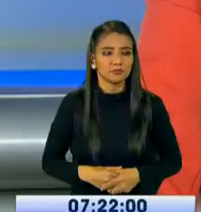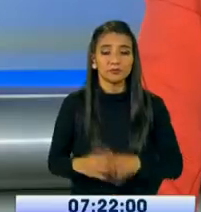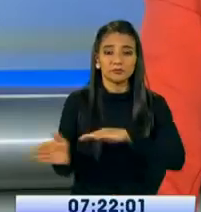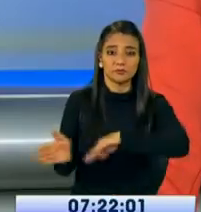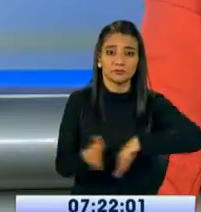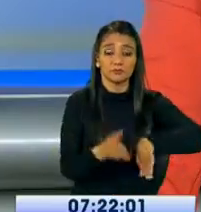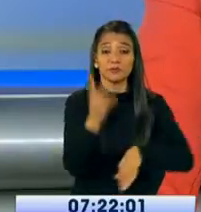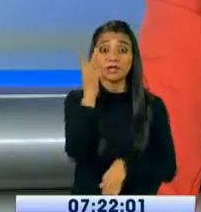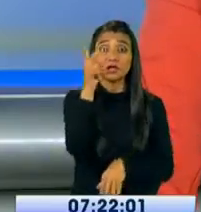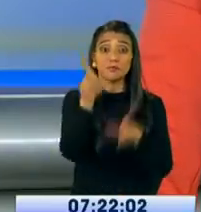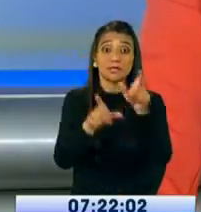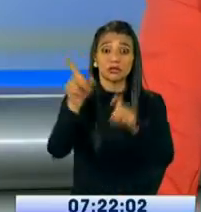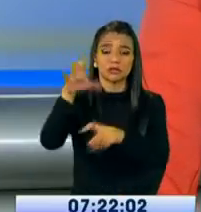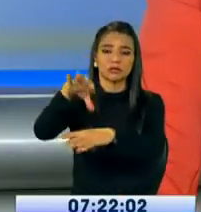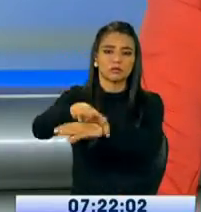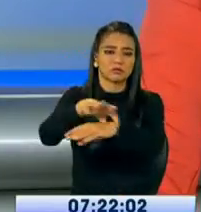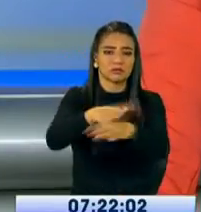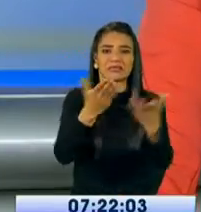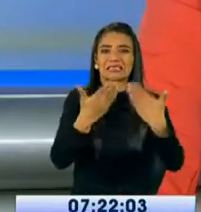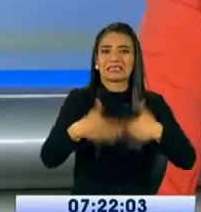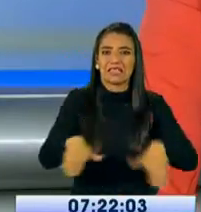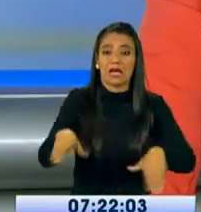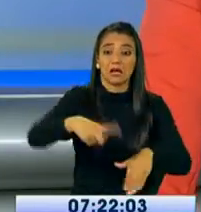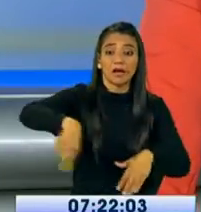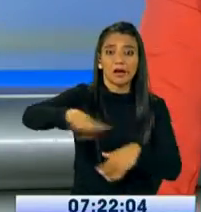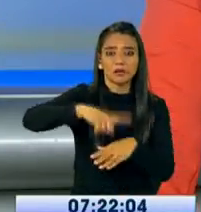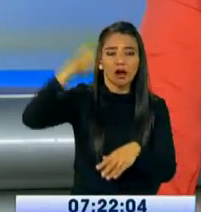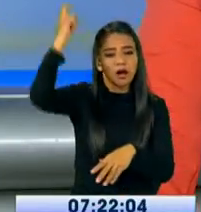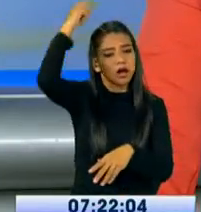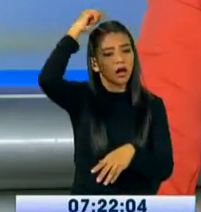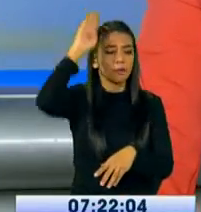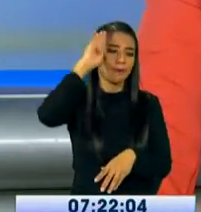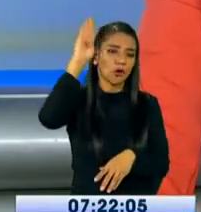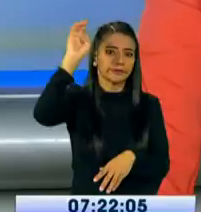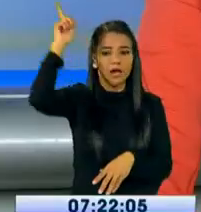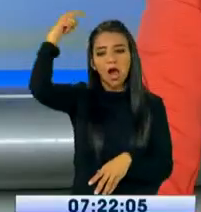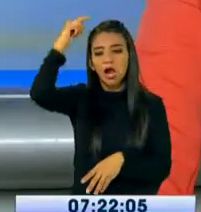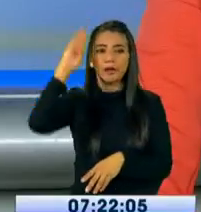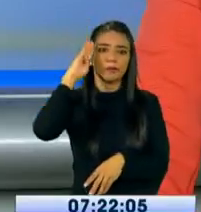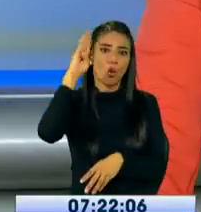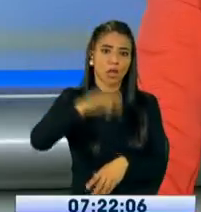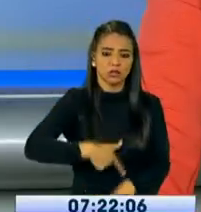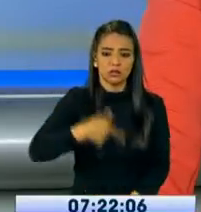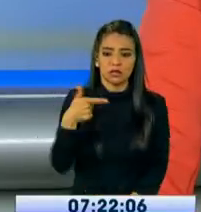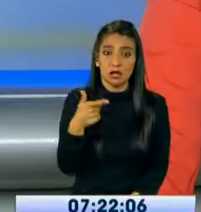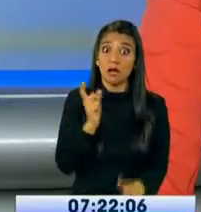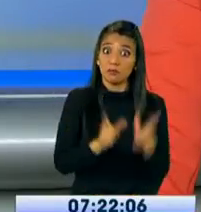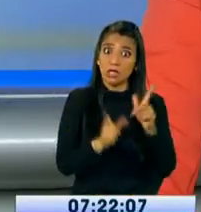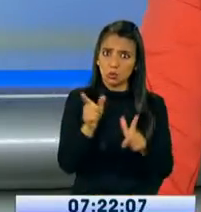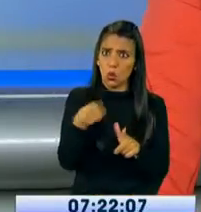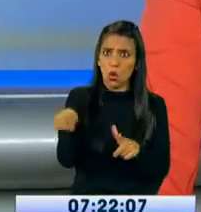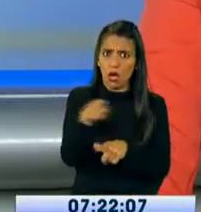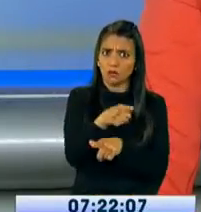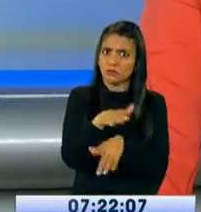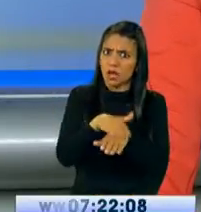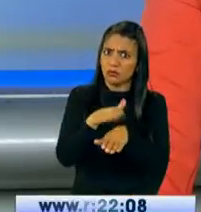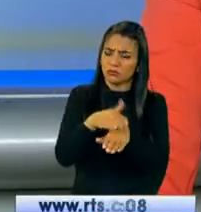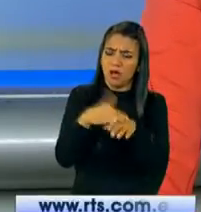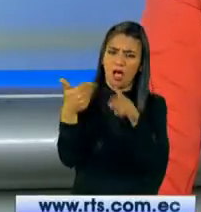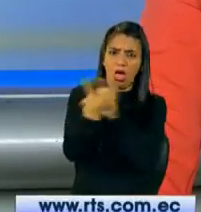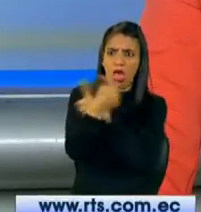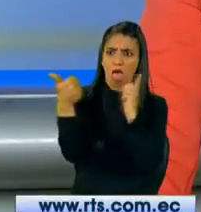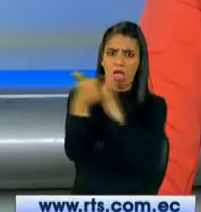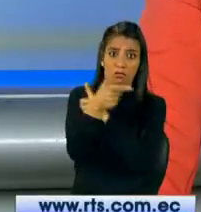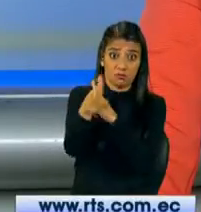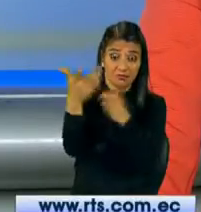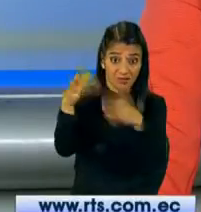Dos personas quedaron detenidas. Se hacían pasar como policías y estaban armados. Así lo aseguraron personas afectadas por ellos. Luego